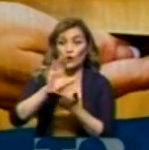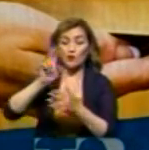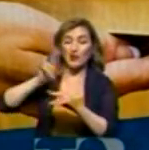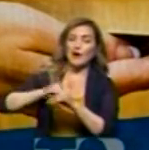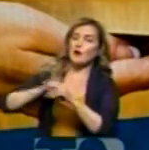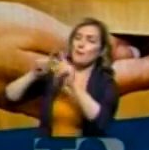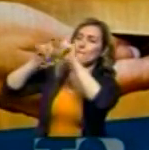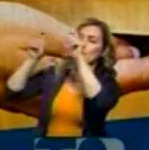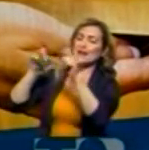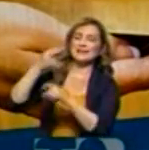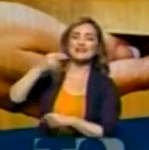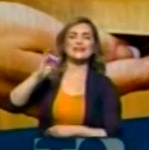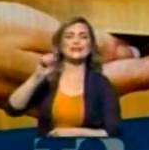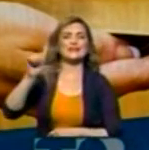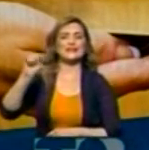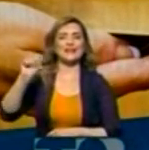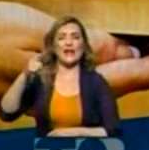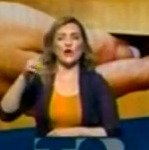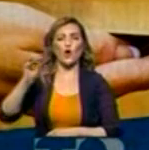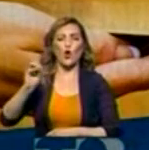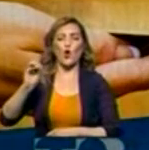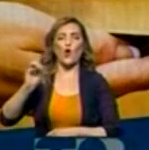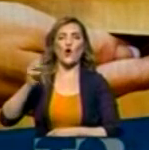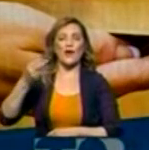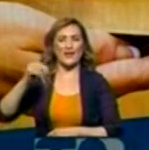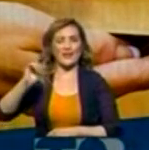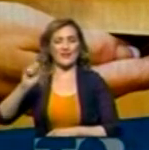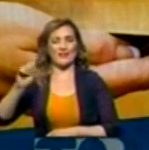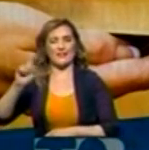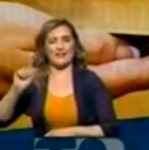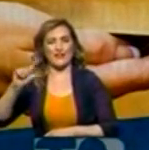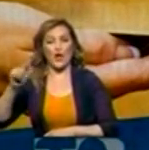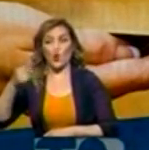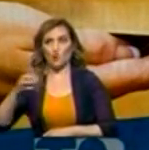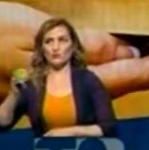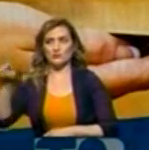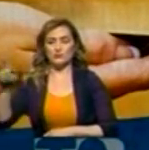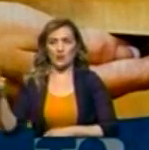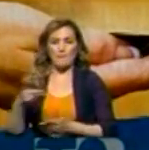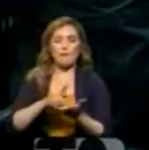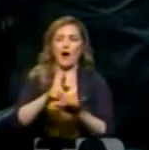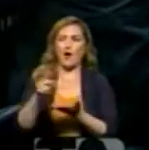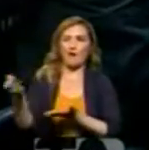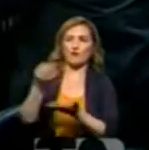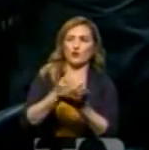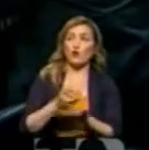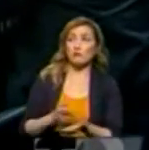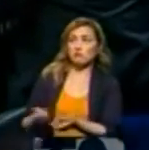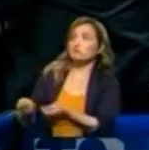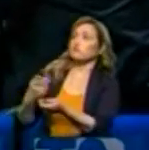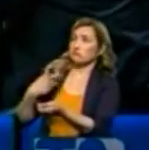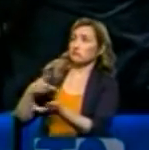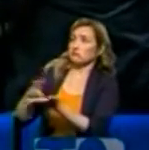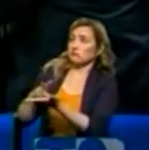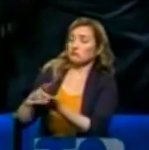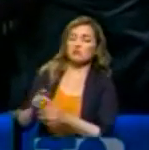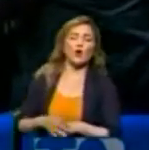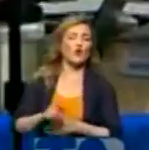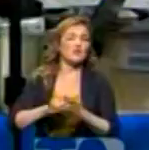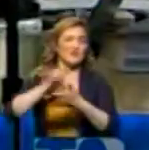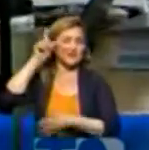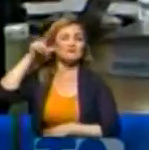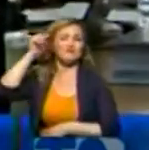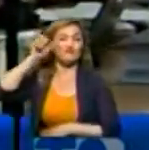constructora Hidalgo e Hidalgo, constructora que sí, fue contratista del Estado. El quinto día de audiencia fue tenso,